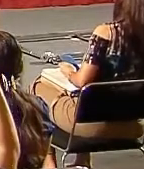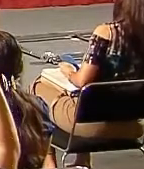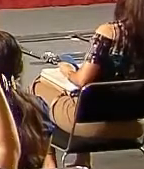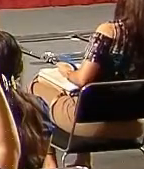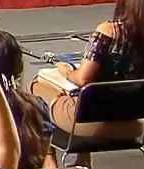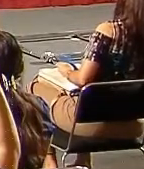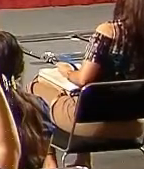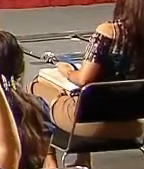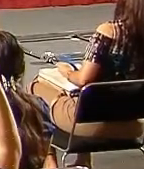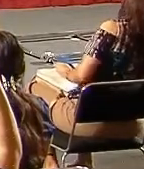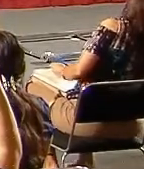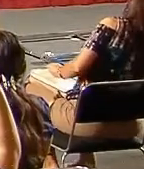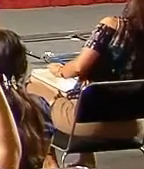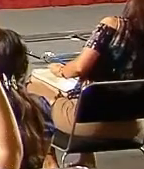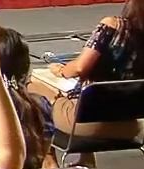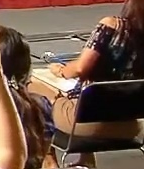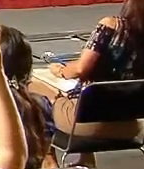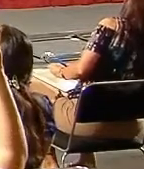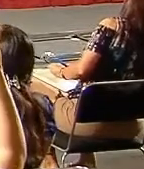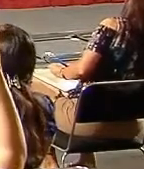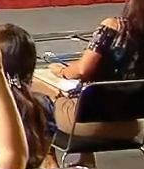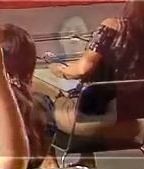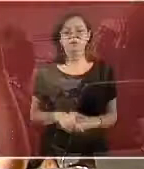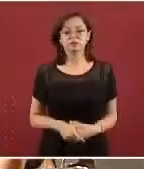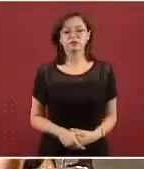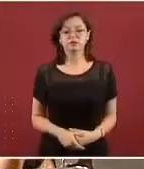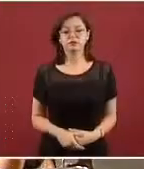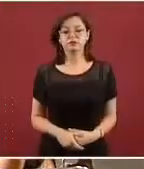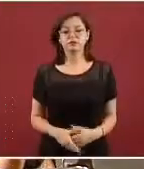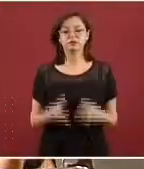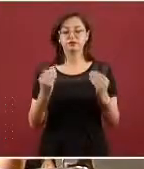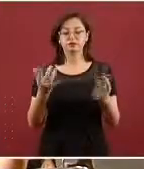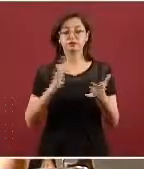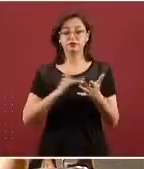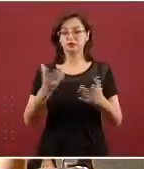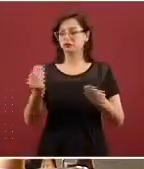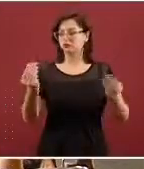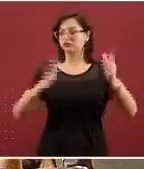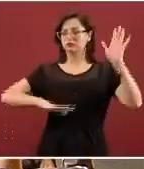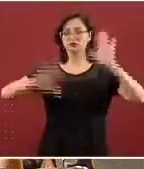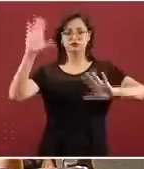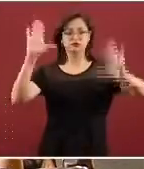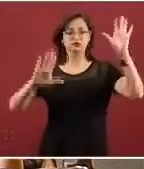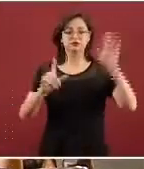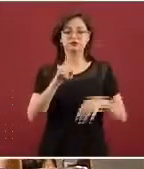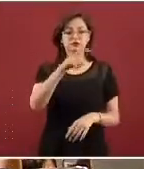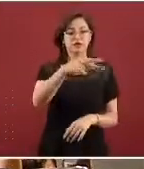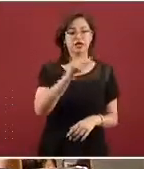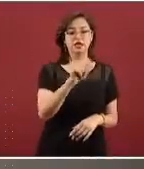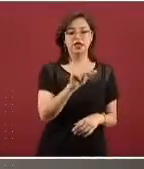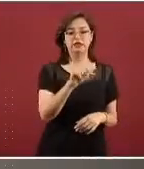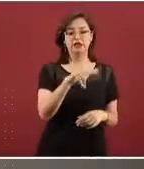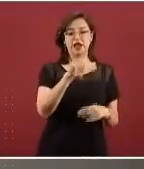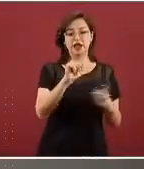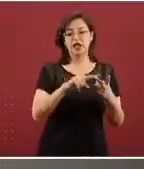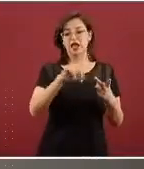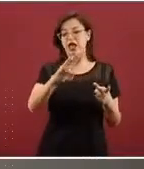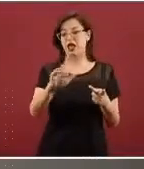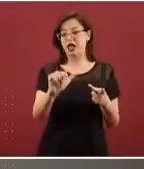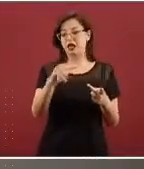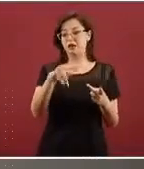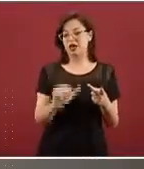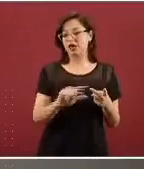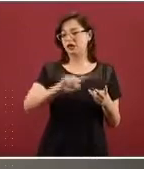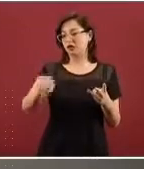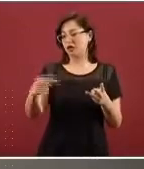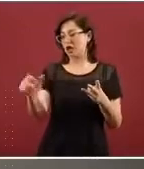Muchas gracias. Vamos a empezar acá y sobre eso muchas. Empecemos aquí por Natalia Vitela, Blanca Valadez y las compañeras de aquí